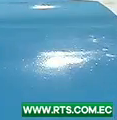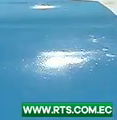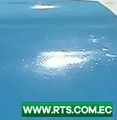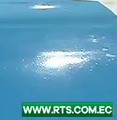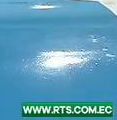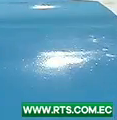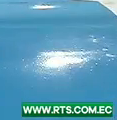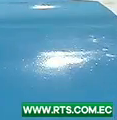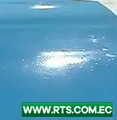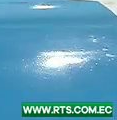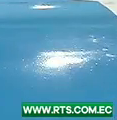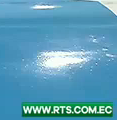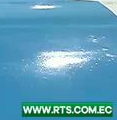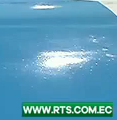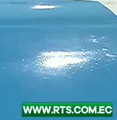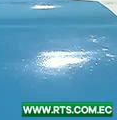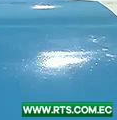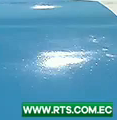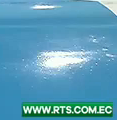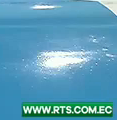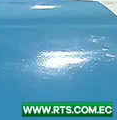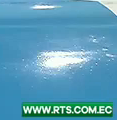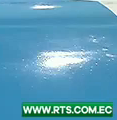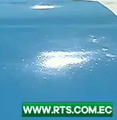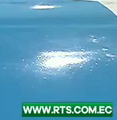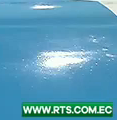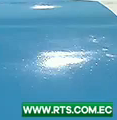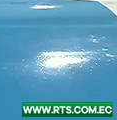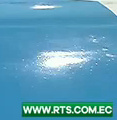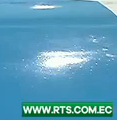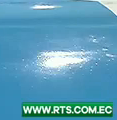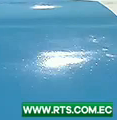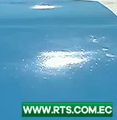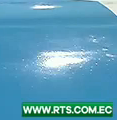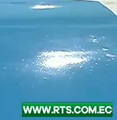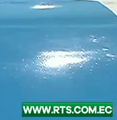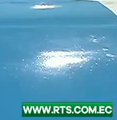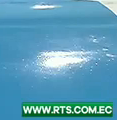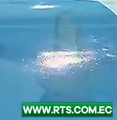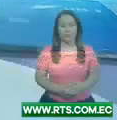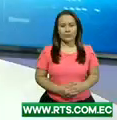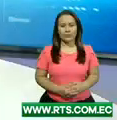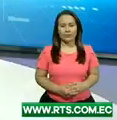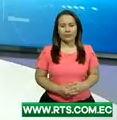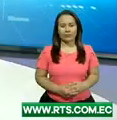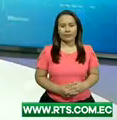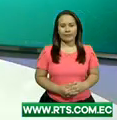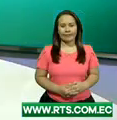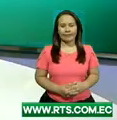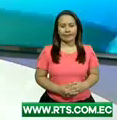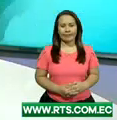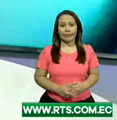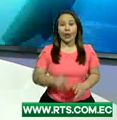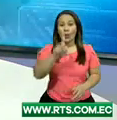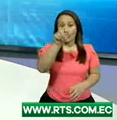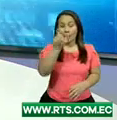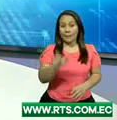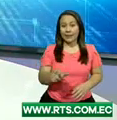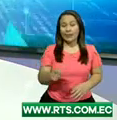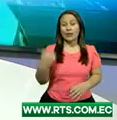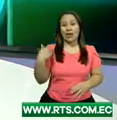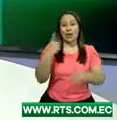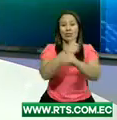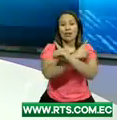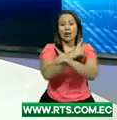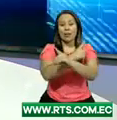6 de septiembre amables televidentes buenas noches y bienvenidos iniciamos con las noticias un ciudadano con